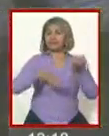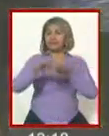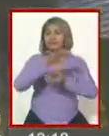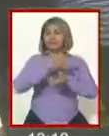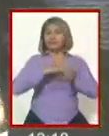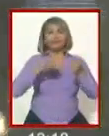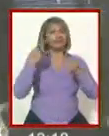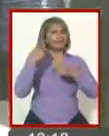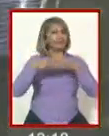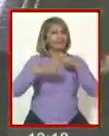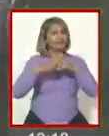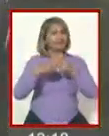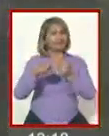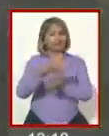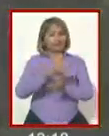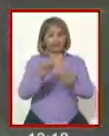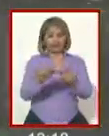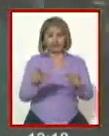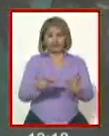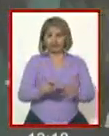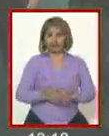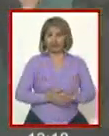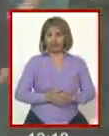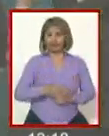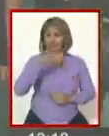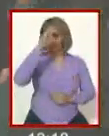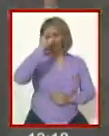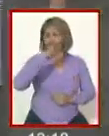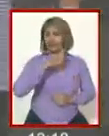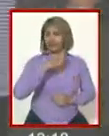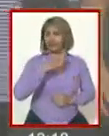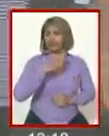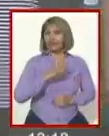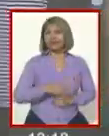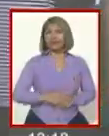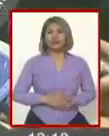ocasionando escándalos y peleas en el lugar. Es un sujeto que